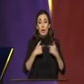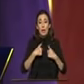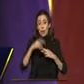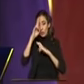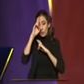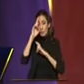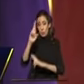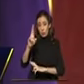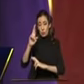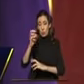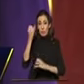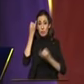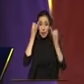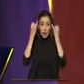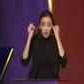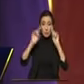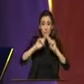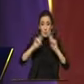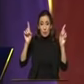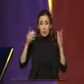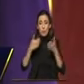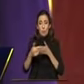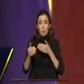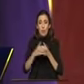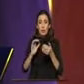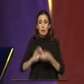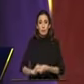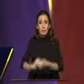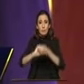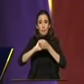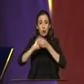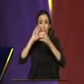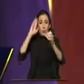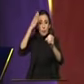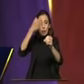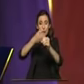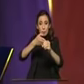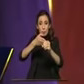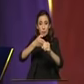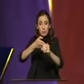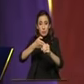respetuosos de las divergencias y las diversidades, pero unidos en la misma meta.